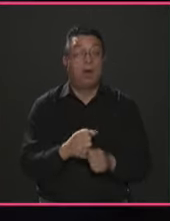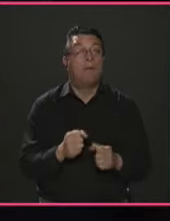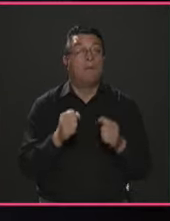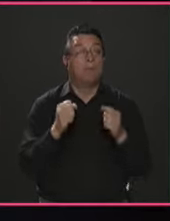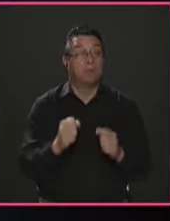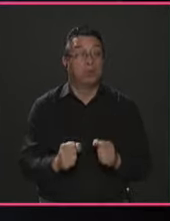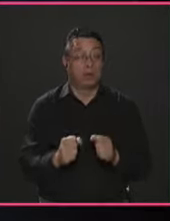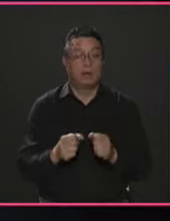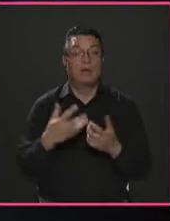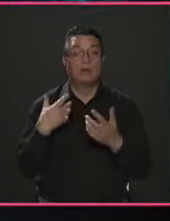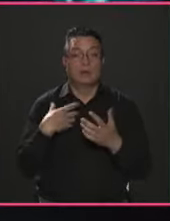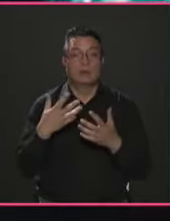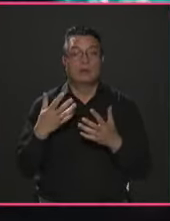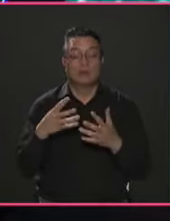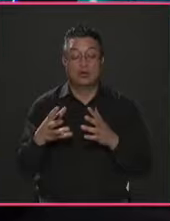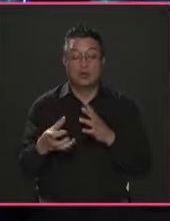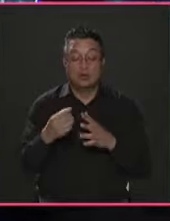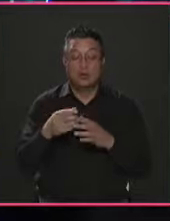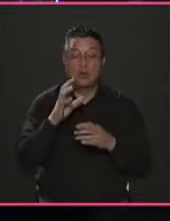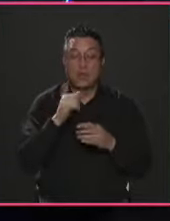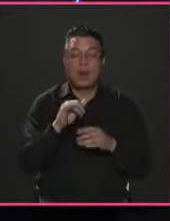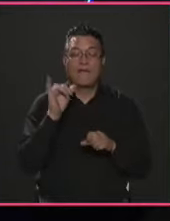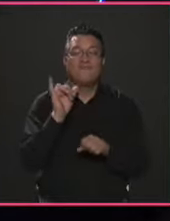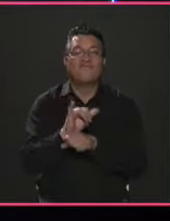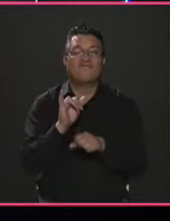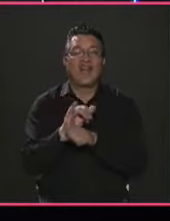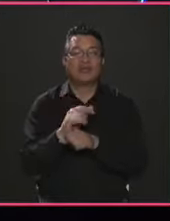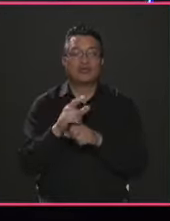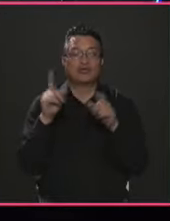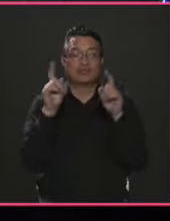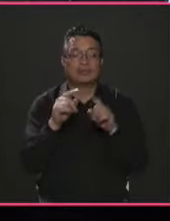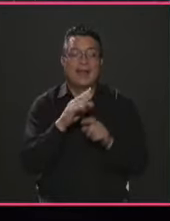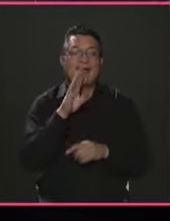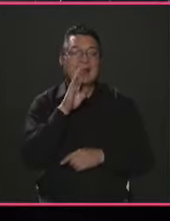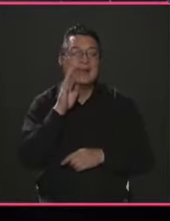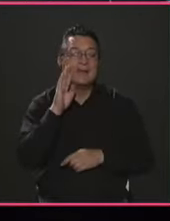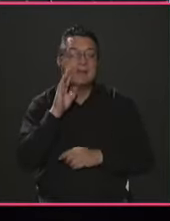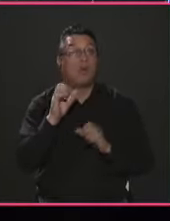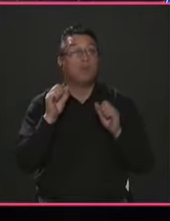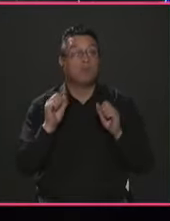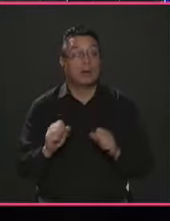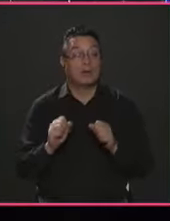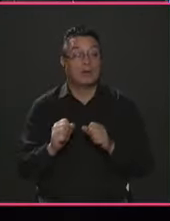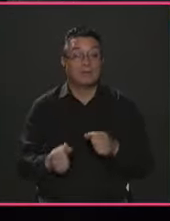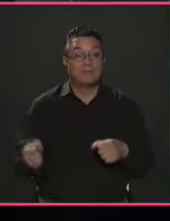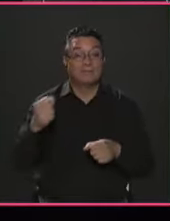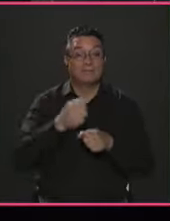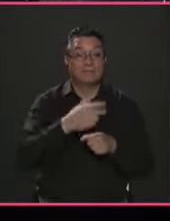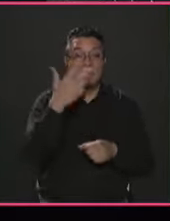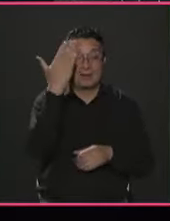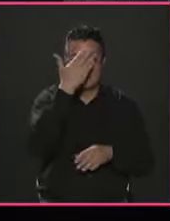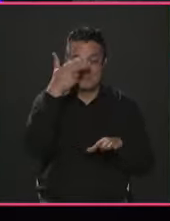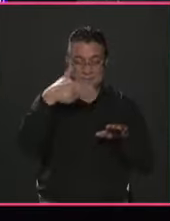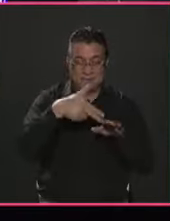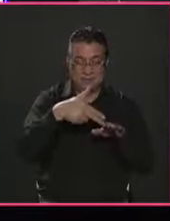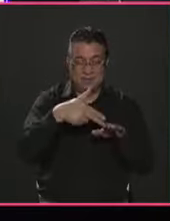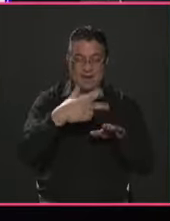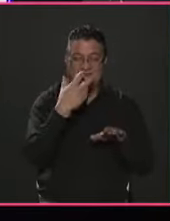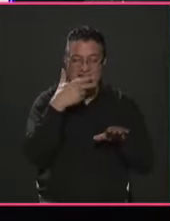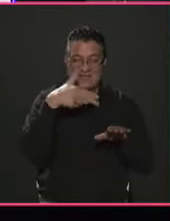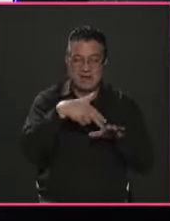de producir combustibles sintéticos combustibles limpios sustituir el diesel sustituir la